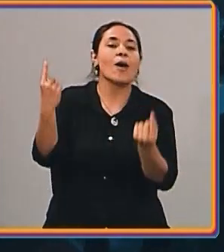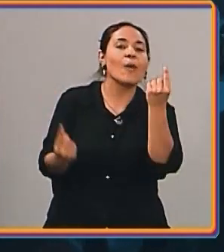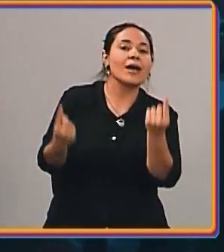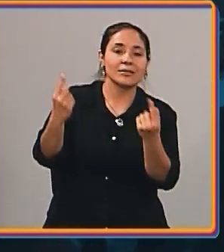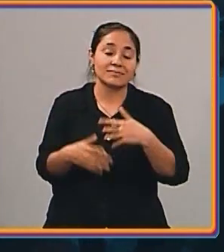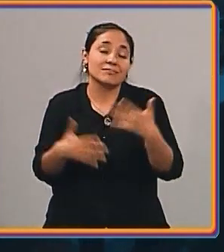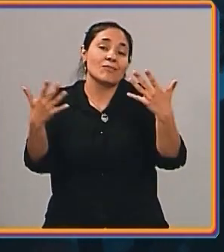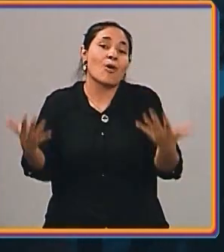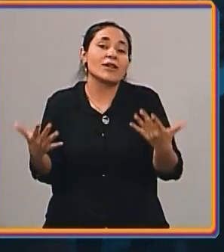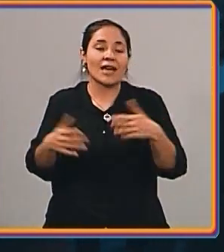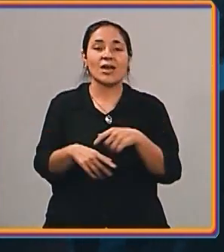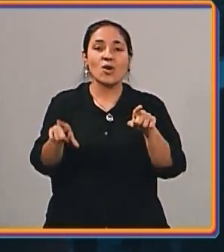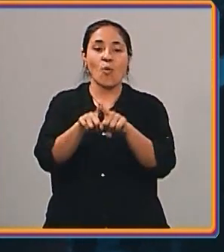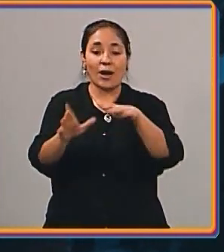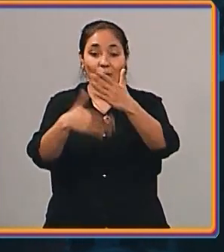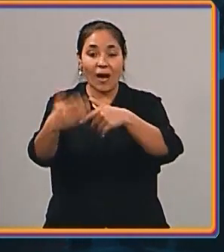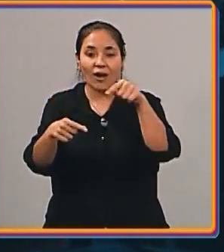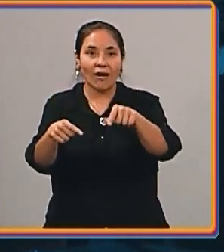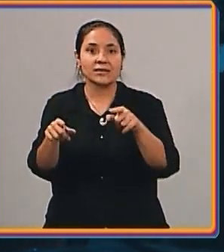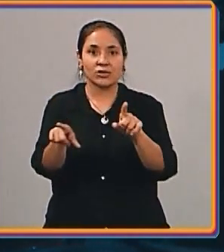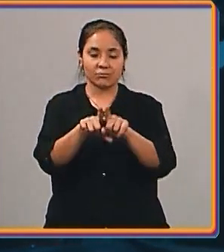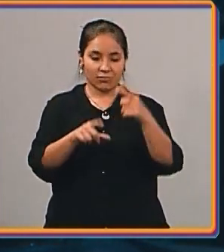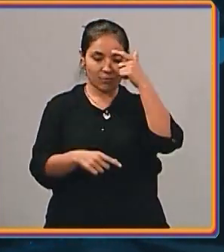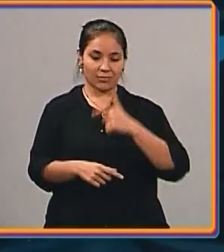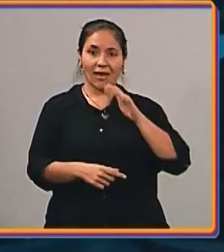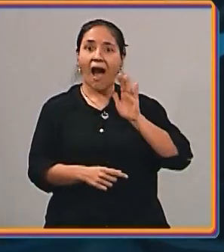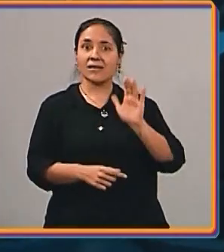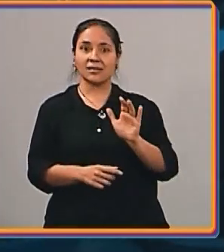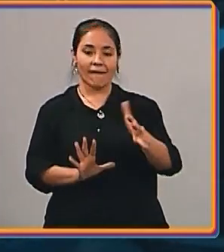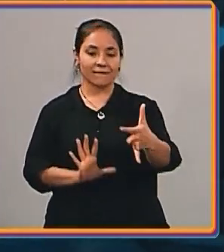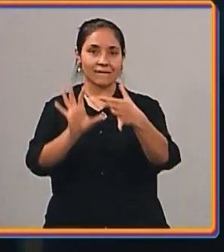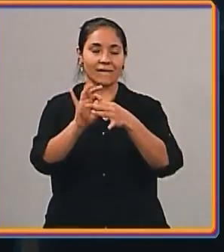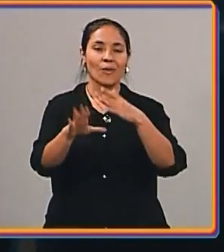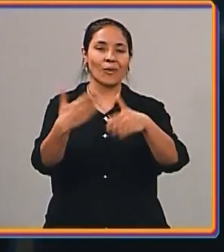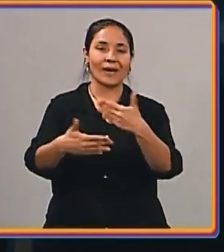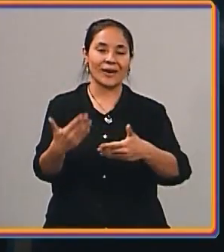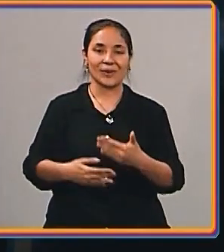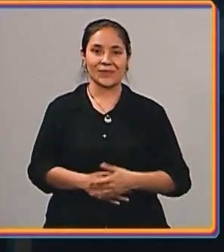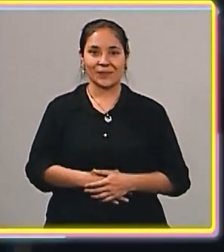qué te gusta a nivel personal. Porque, después de todo, somos lo que jugamos.